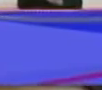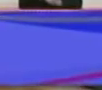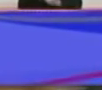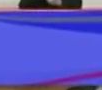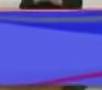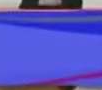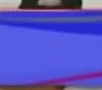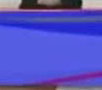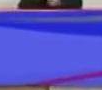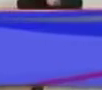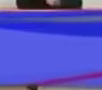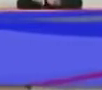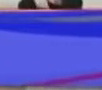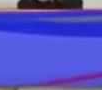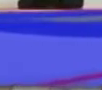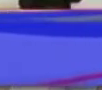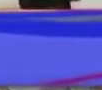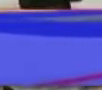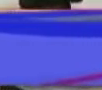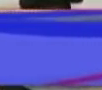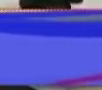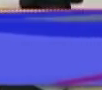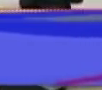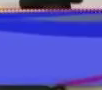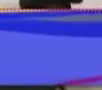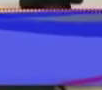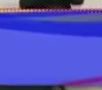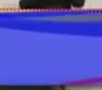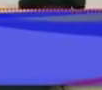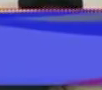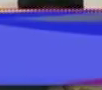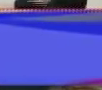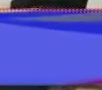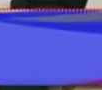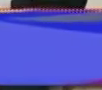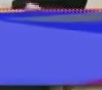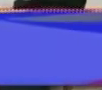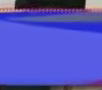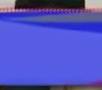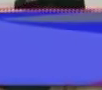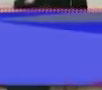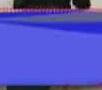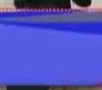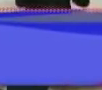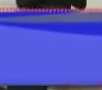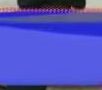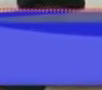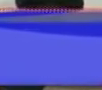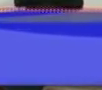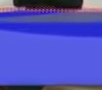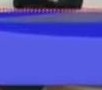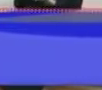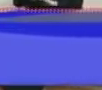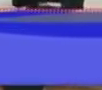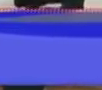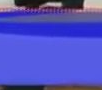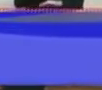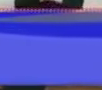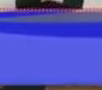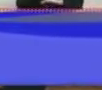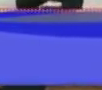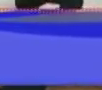también el presidente Nicolás Maduro Moros en el marco de lo que ha sido este ataque. Orden de la Defensa Nacional en el grado de